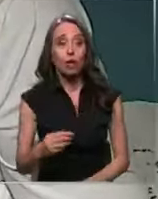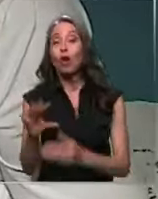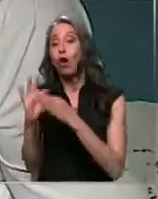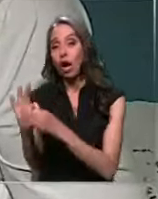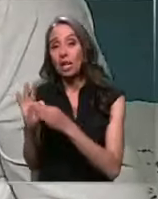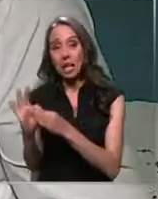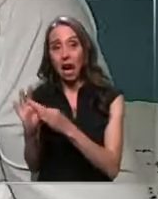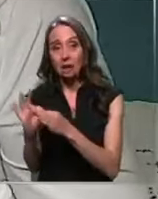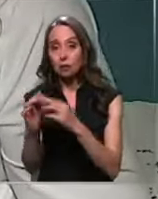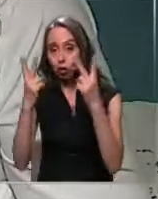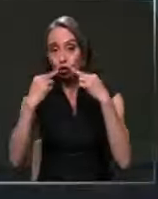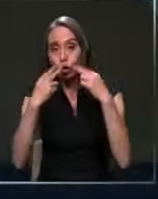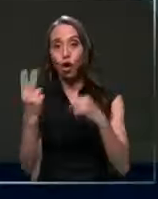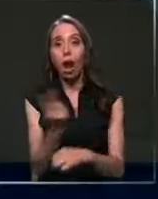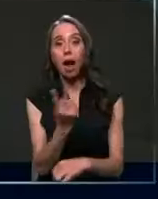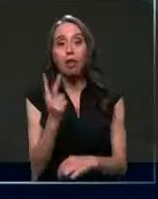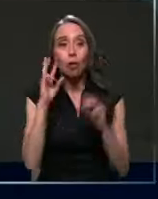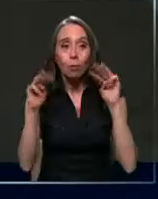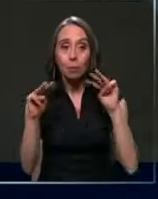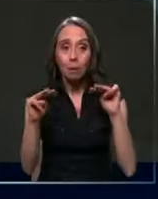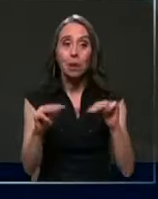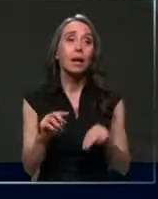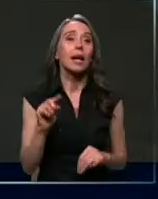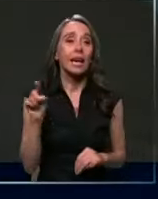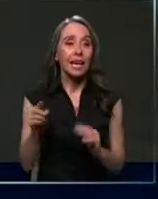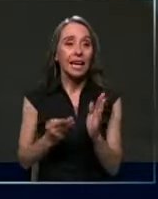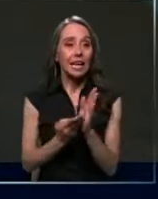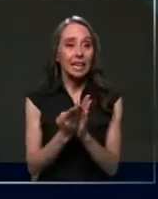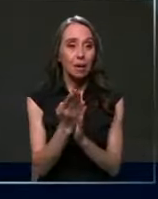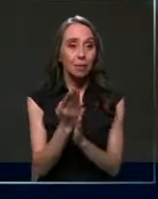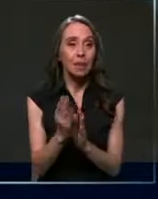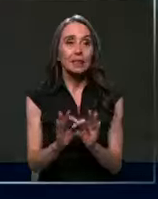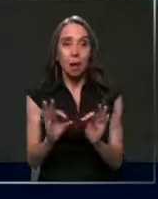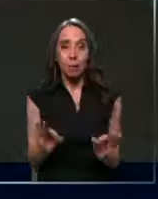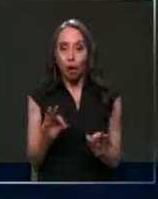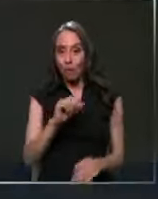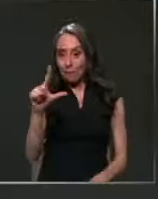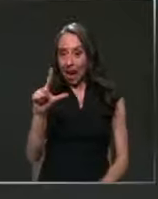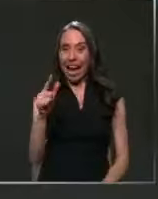Gracias. Claro, él empieza a comportarse